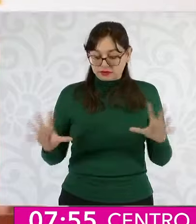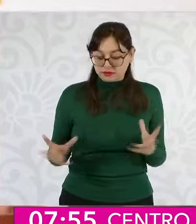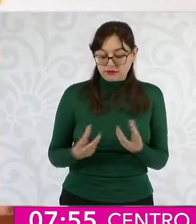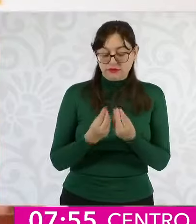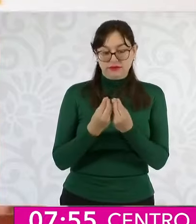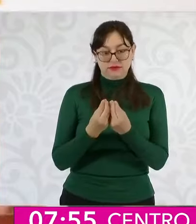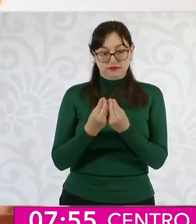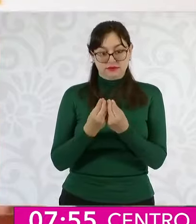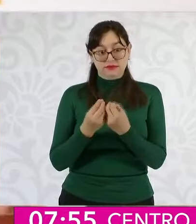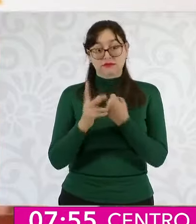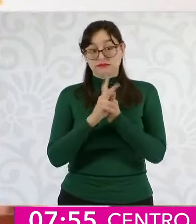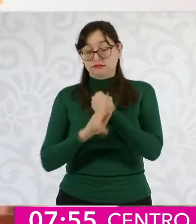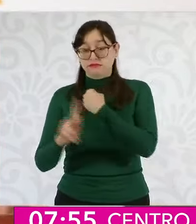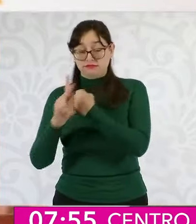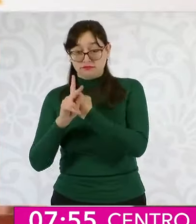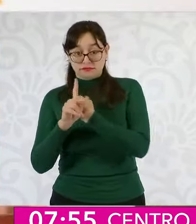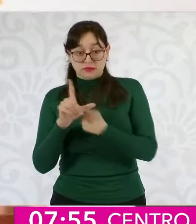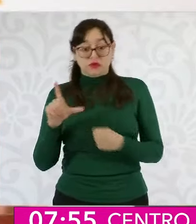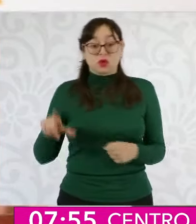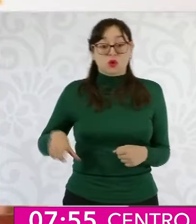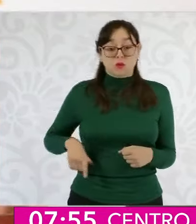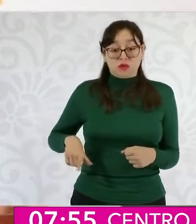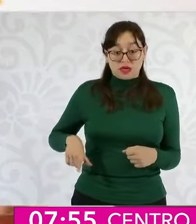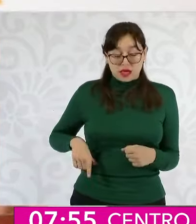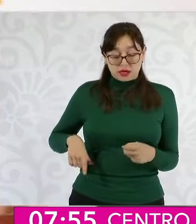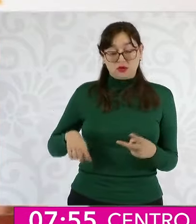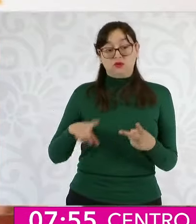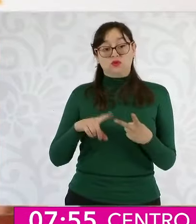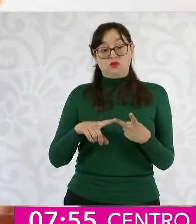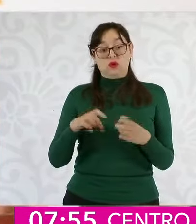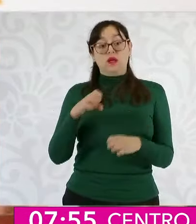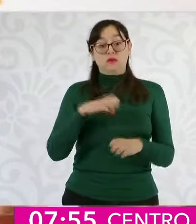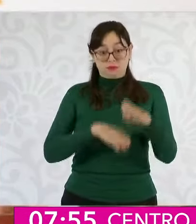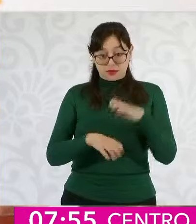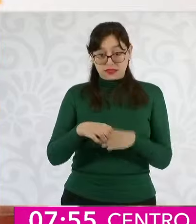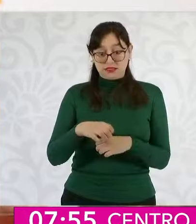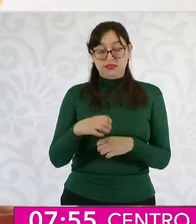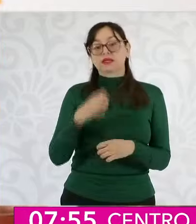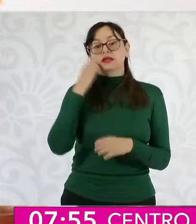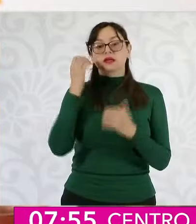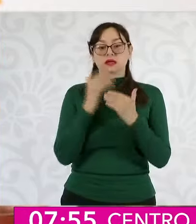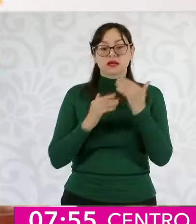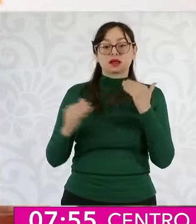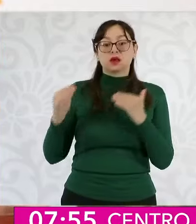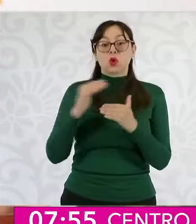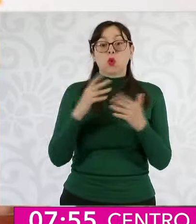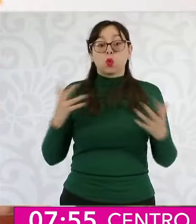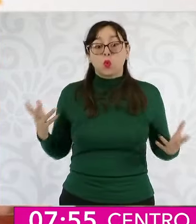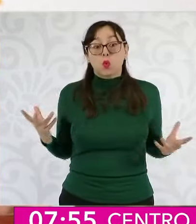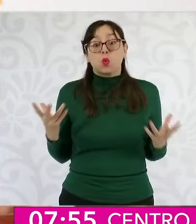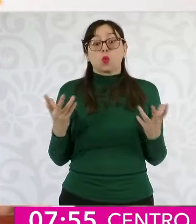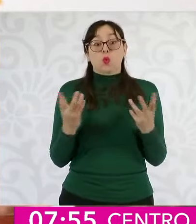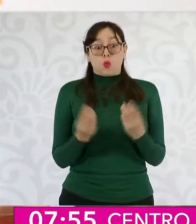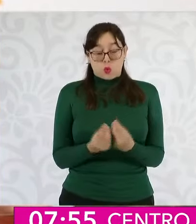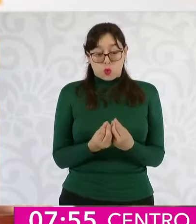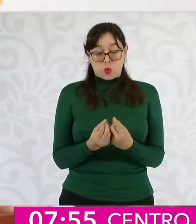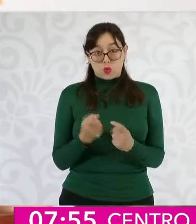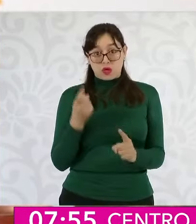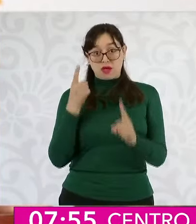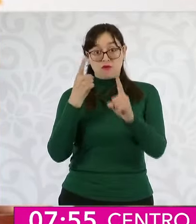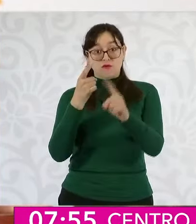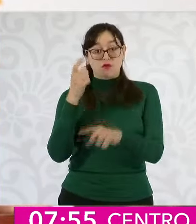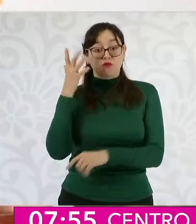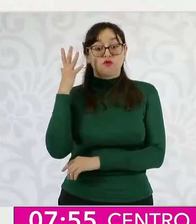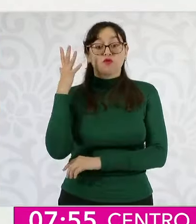gobierno, del país, que conforme academia, empresas y gobierno y se trabaje junto hacia esa